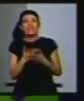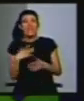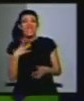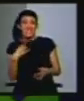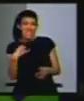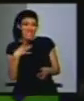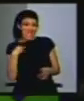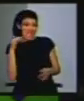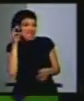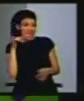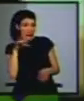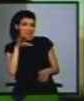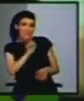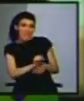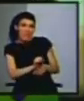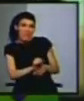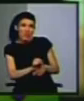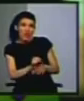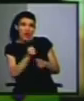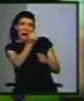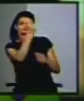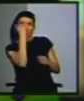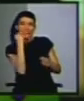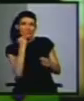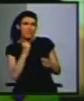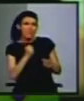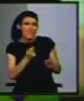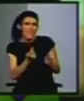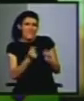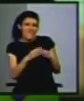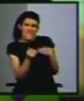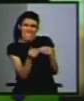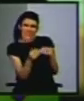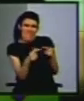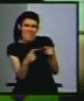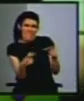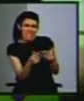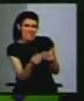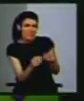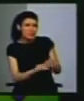billetes. Impresionante. Así, un cerro de billetes.